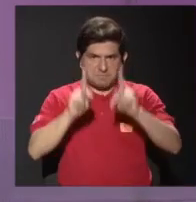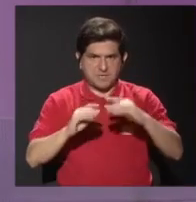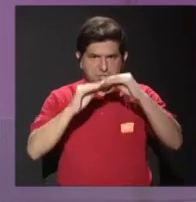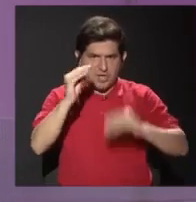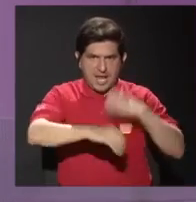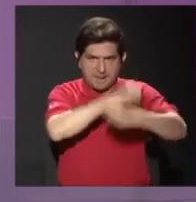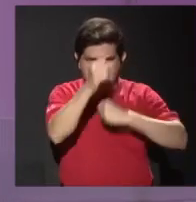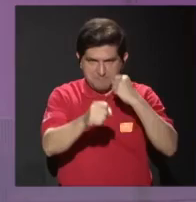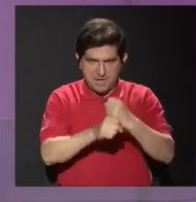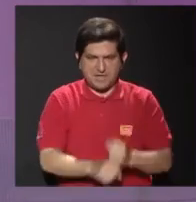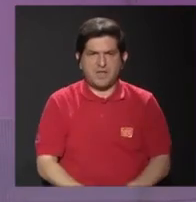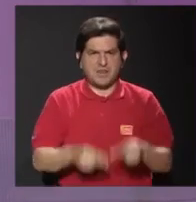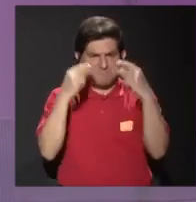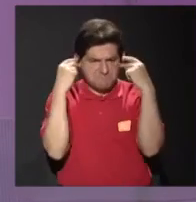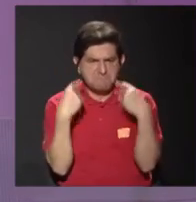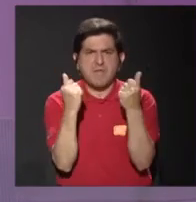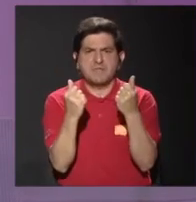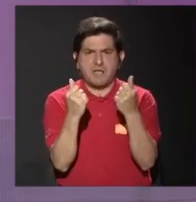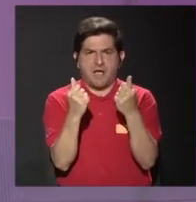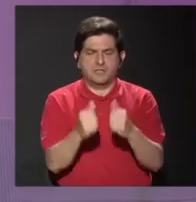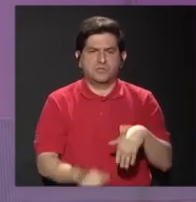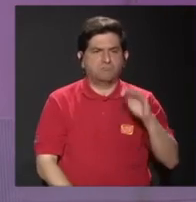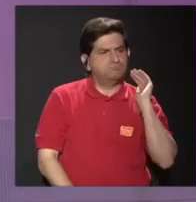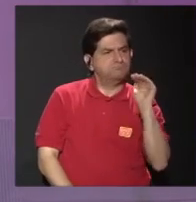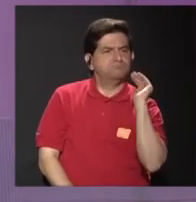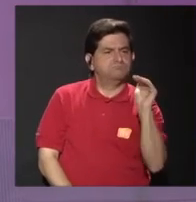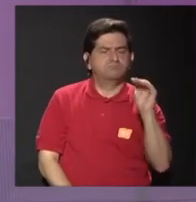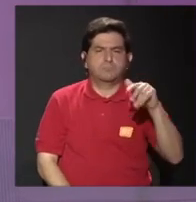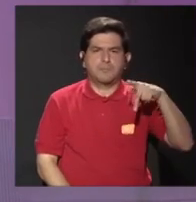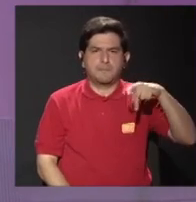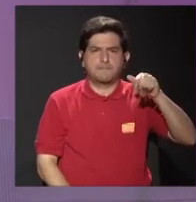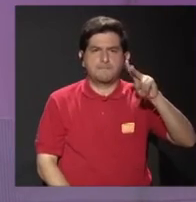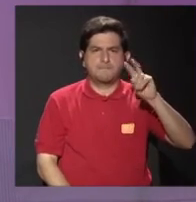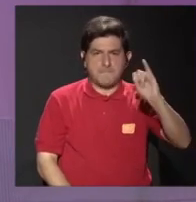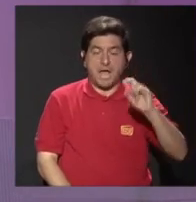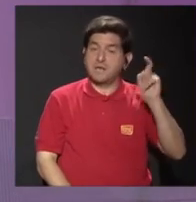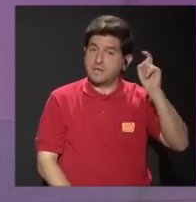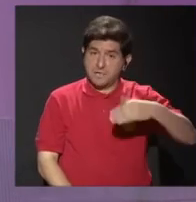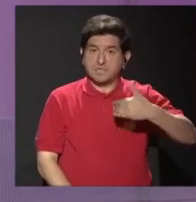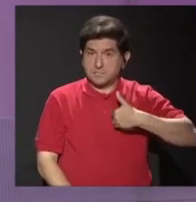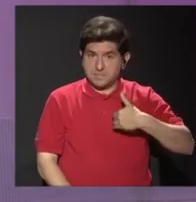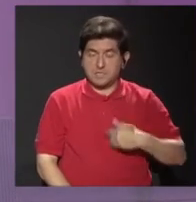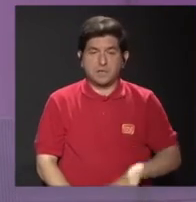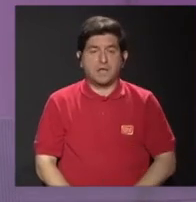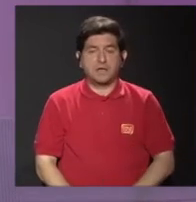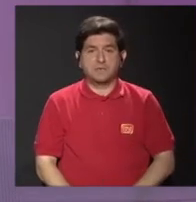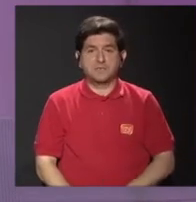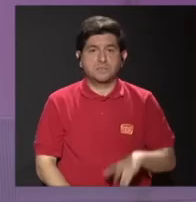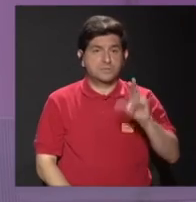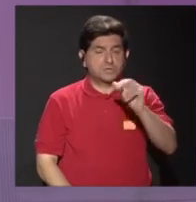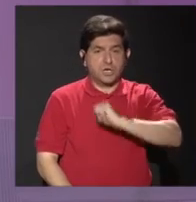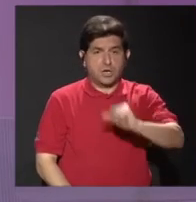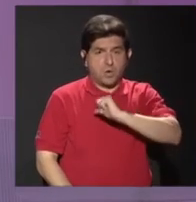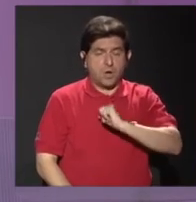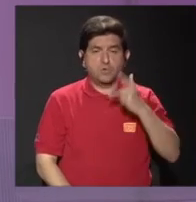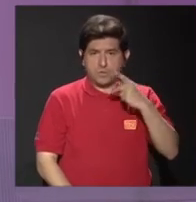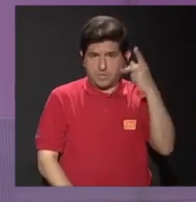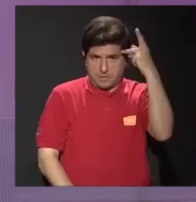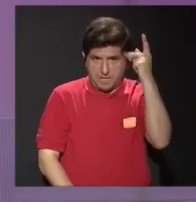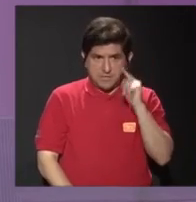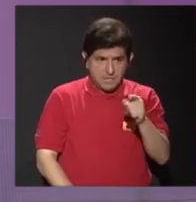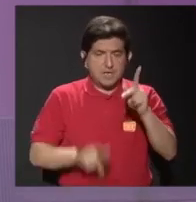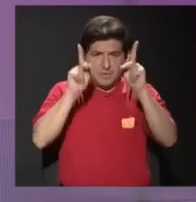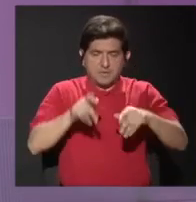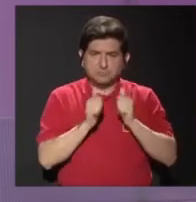menor de edad para que inmediatamente lo notifique al pan y de ser necesario si no hay una autoridad parental ahí que esté